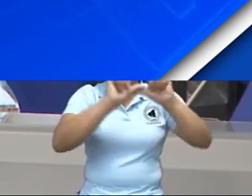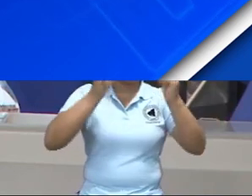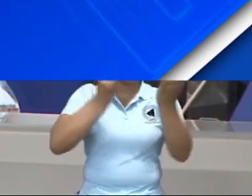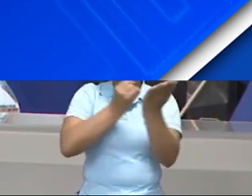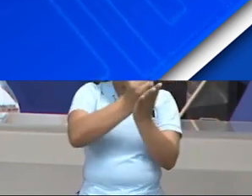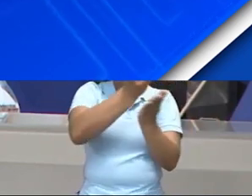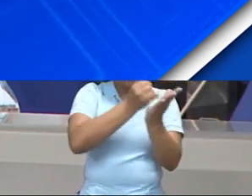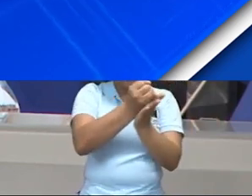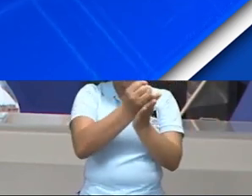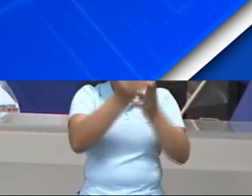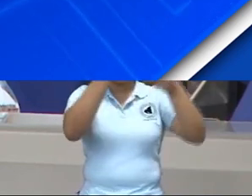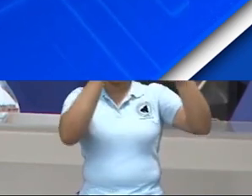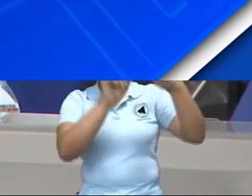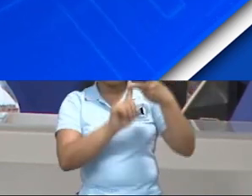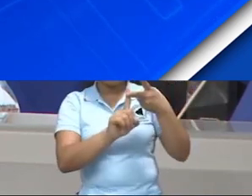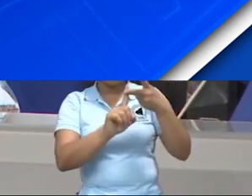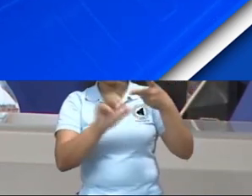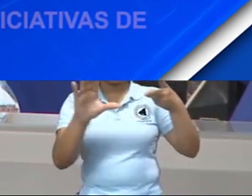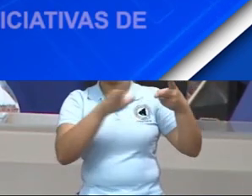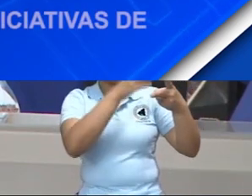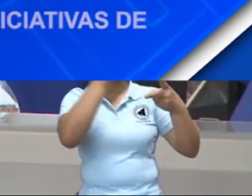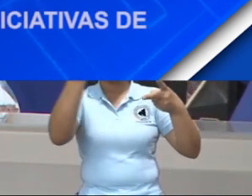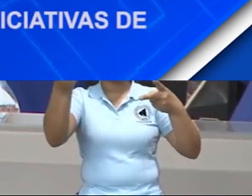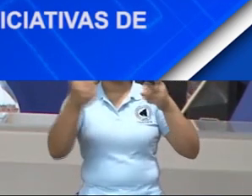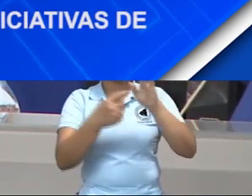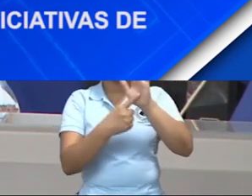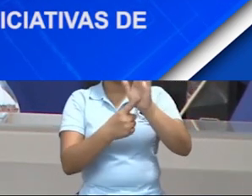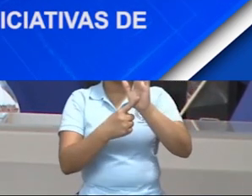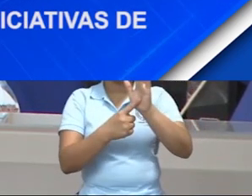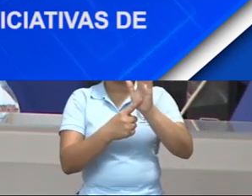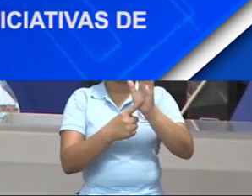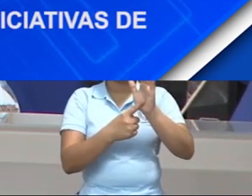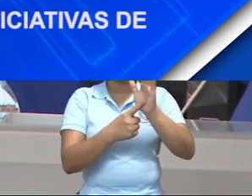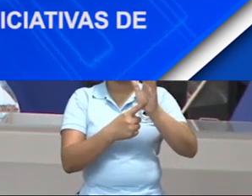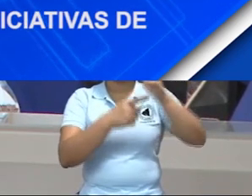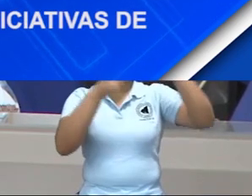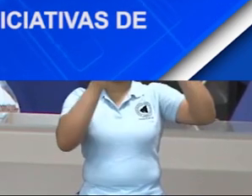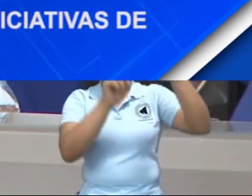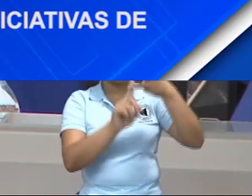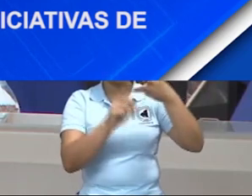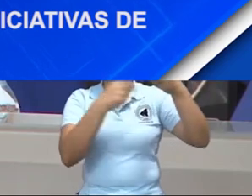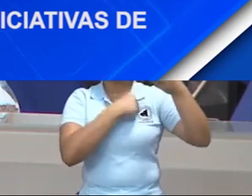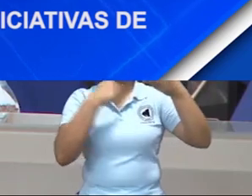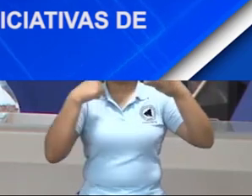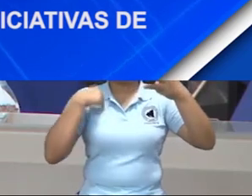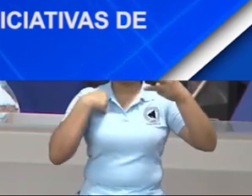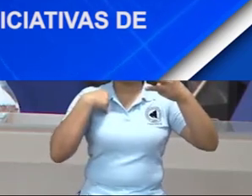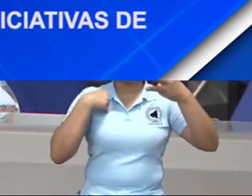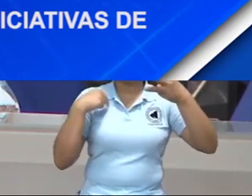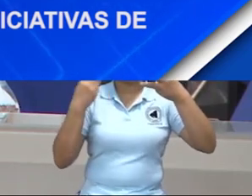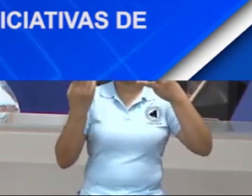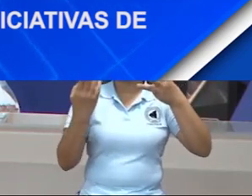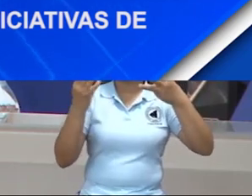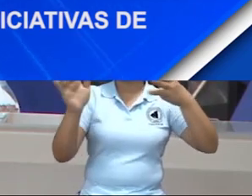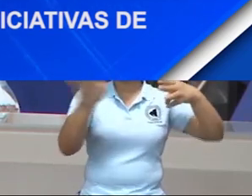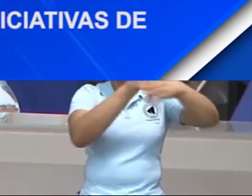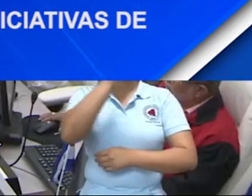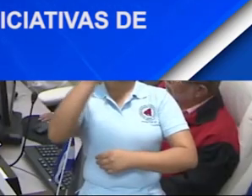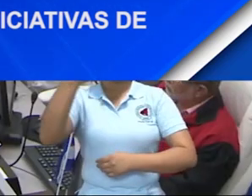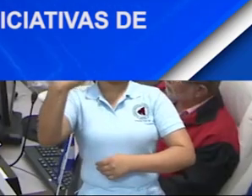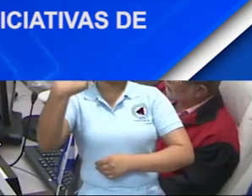investigación, aceleradores de partículas, generadores de neutrones y otras fuentes de